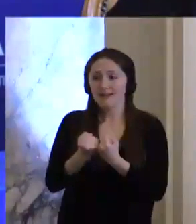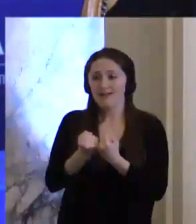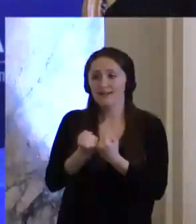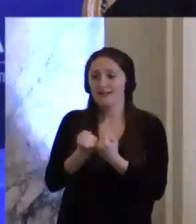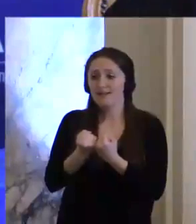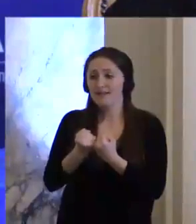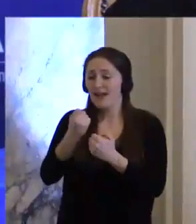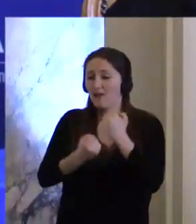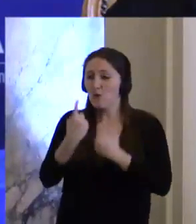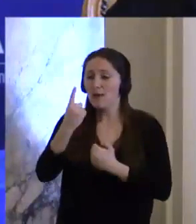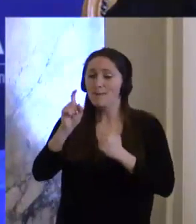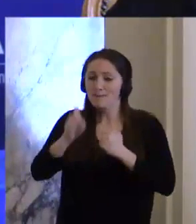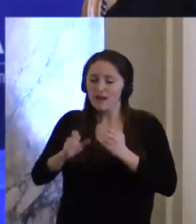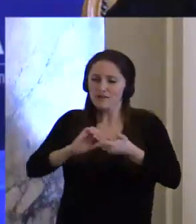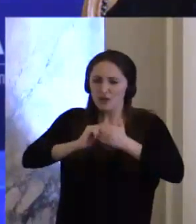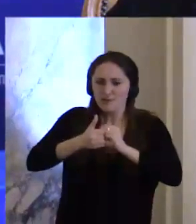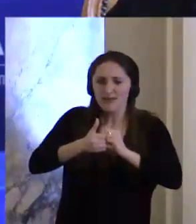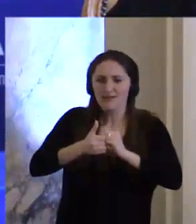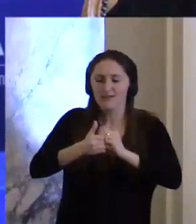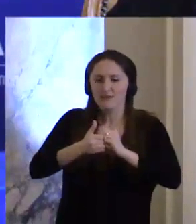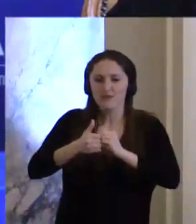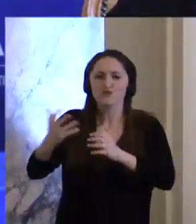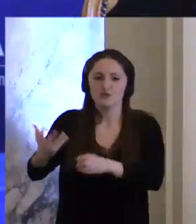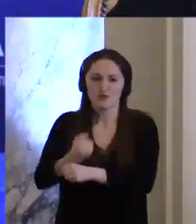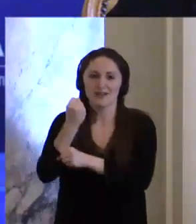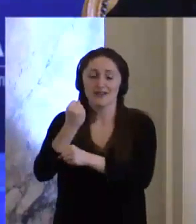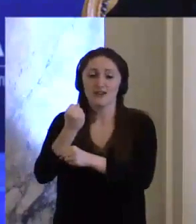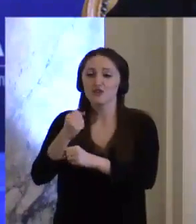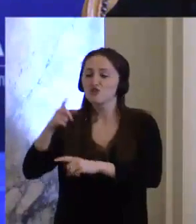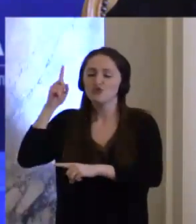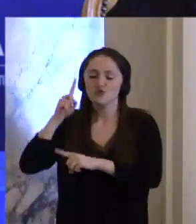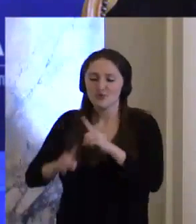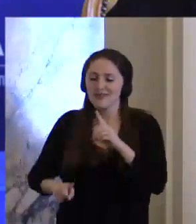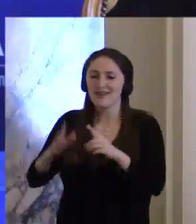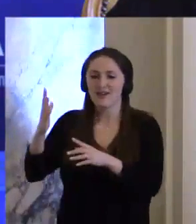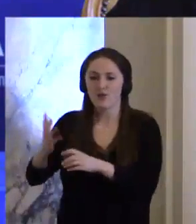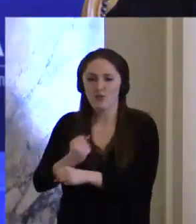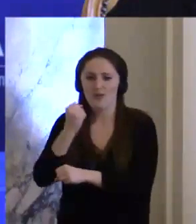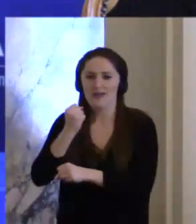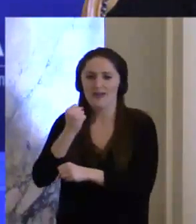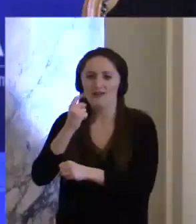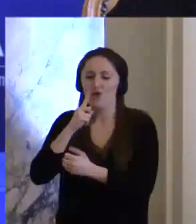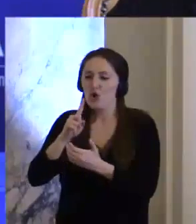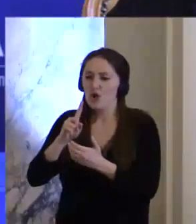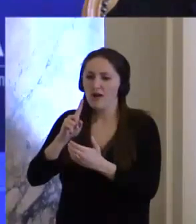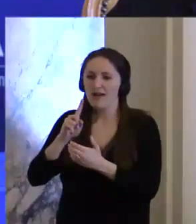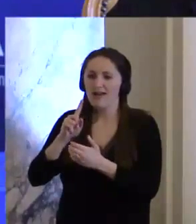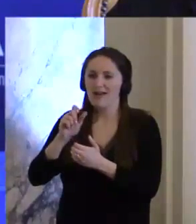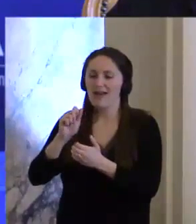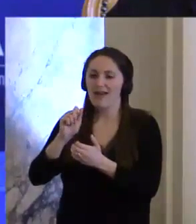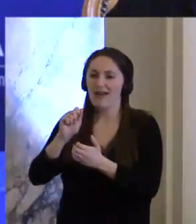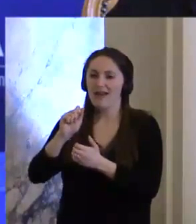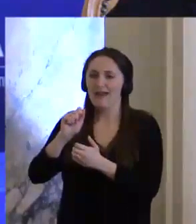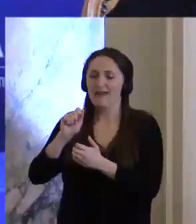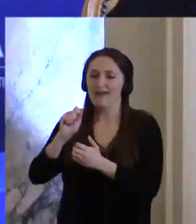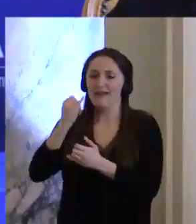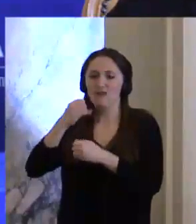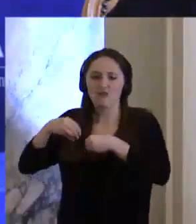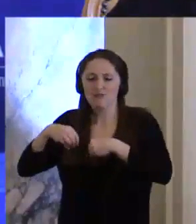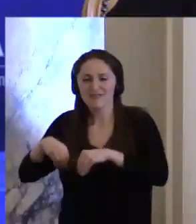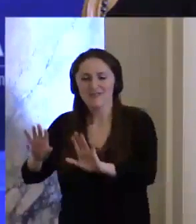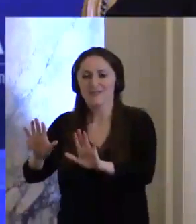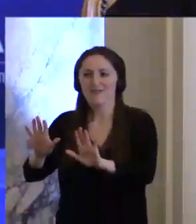ganar a toda costa. No a base de tus principios, no a base del bienestar de la sociedad.